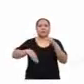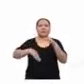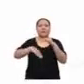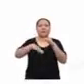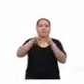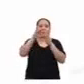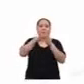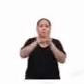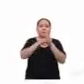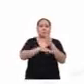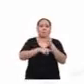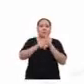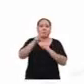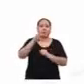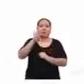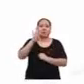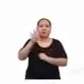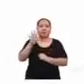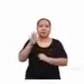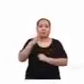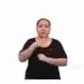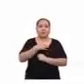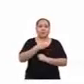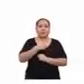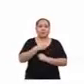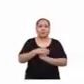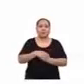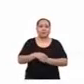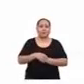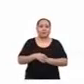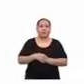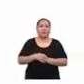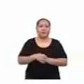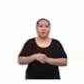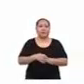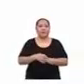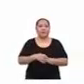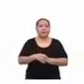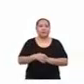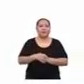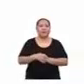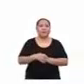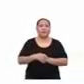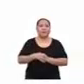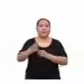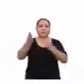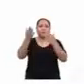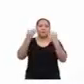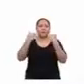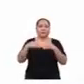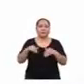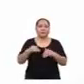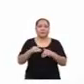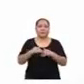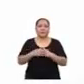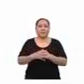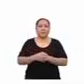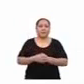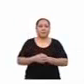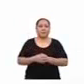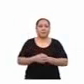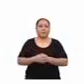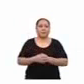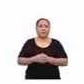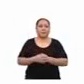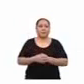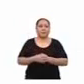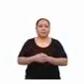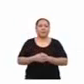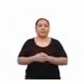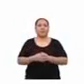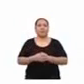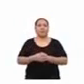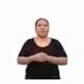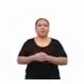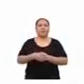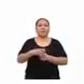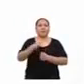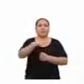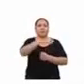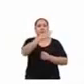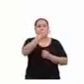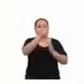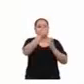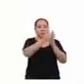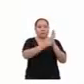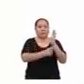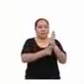24 años de edad. ¡Ah, claro! ¿Y la siguiente columna qué vendría a ser? Es la